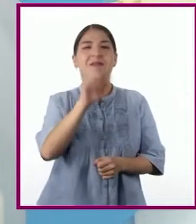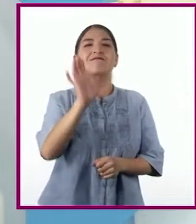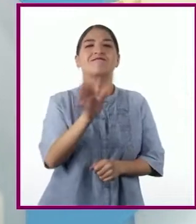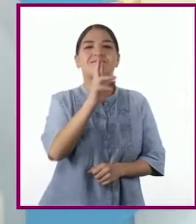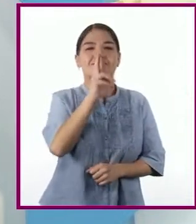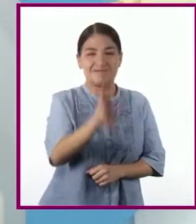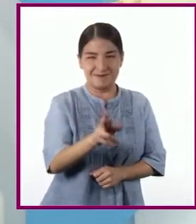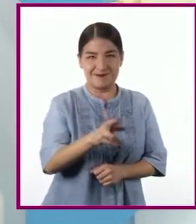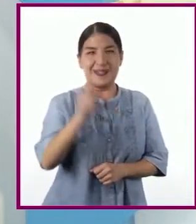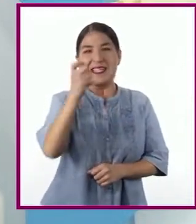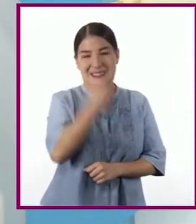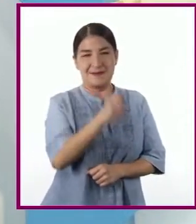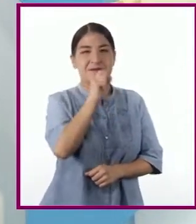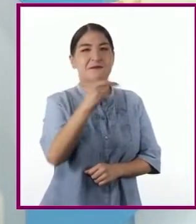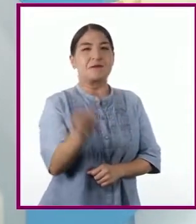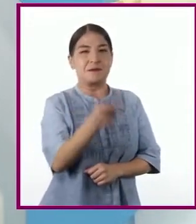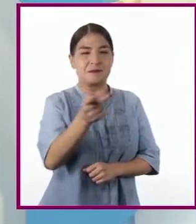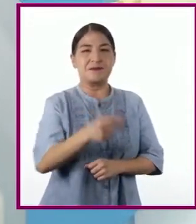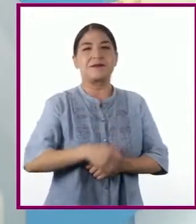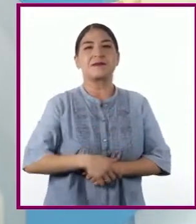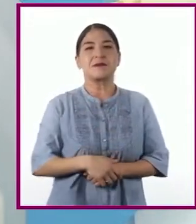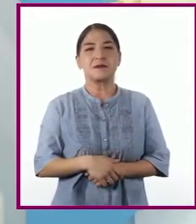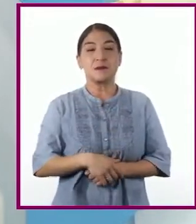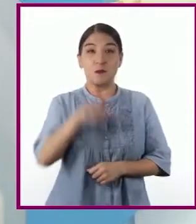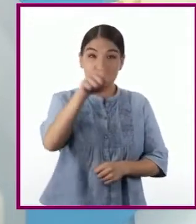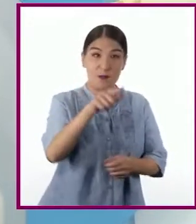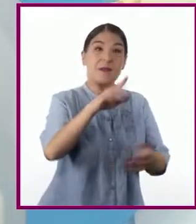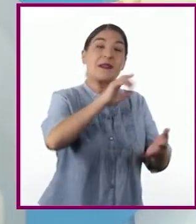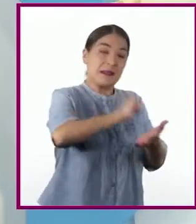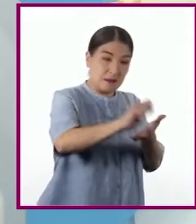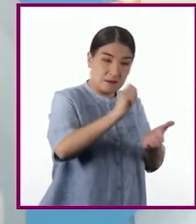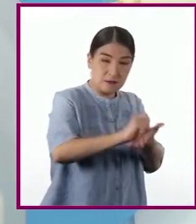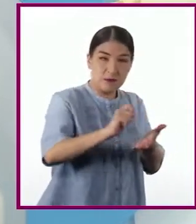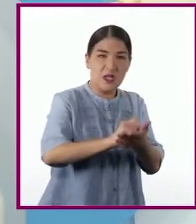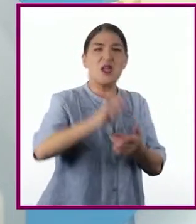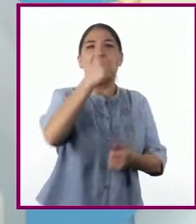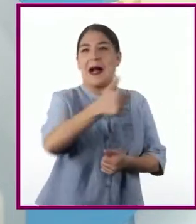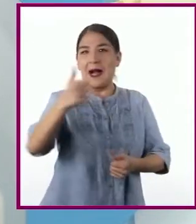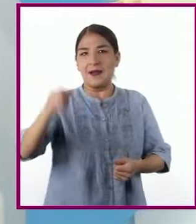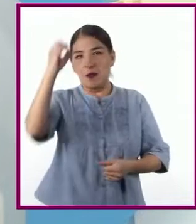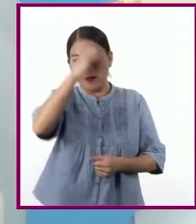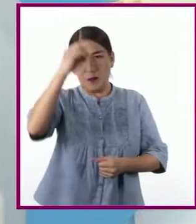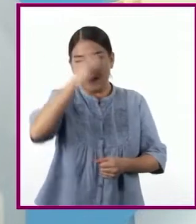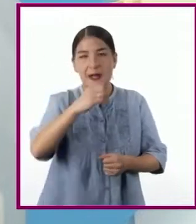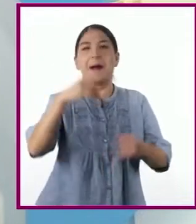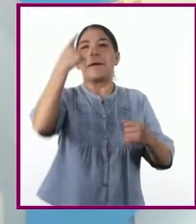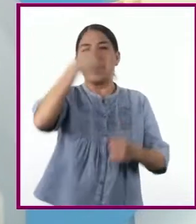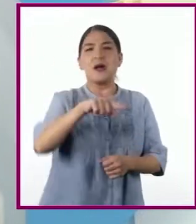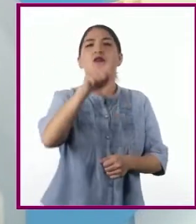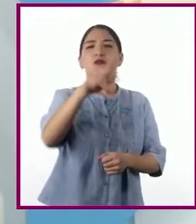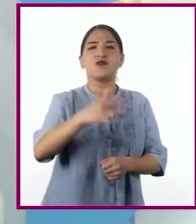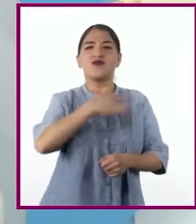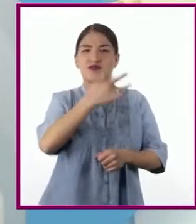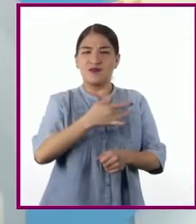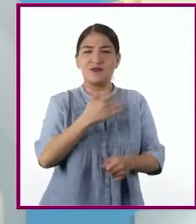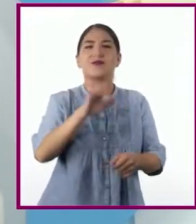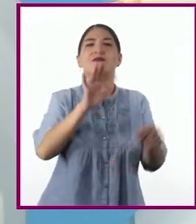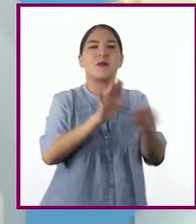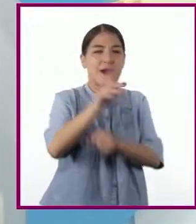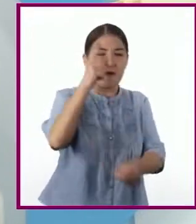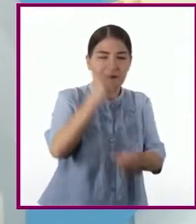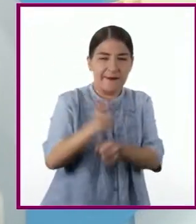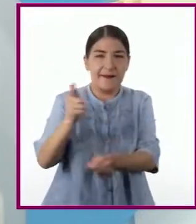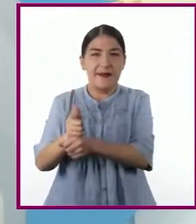contestaron esta pregunta. Tomen nota de cada una de las opiniones para que vayamos identificando cómo